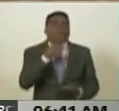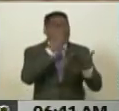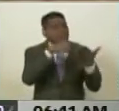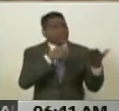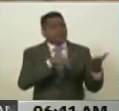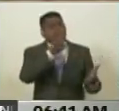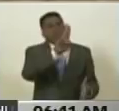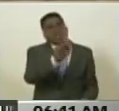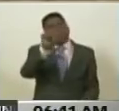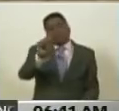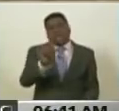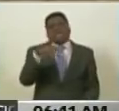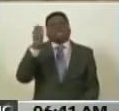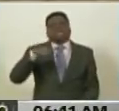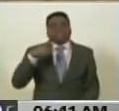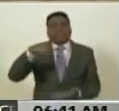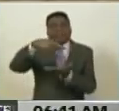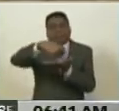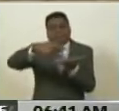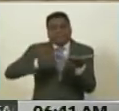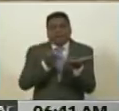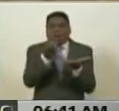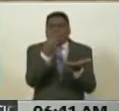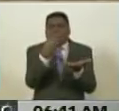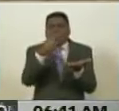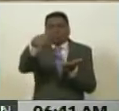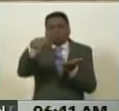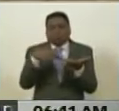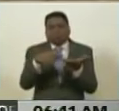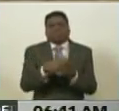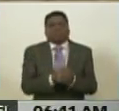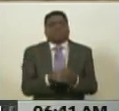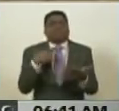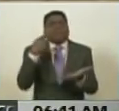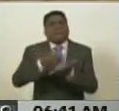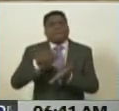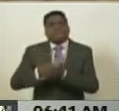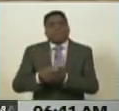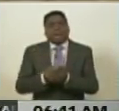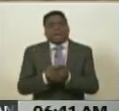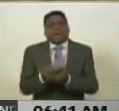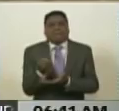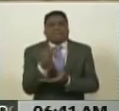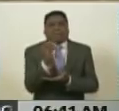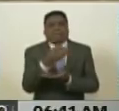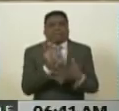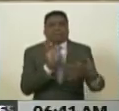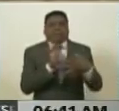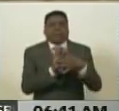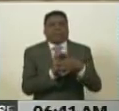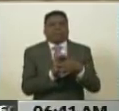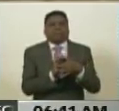ticket, el sexta ticket socialista va a ser incrementado, porque eso se indexa anualmente cada vez que se establecen eh los montos de la unidad tributaria. Así que seguimos